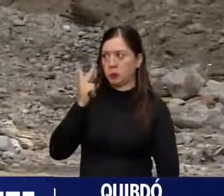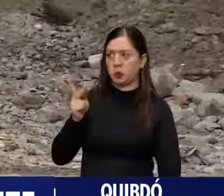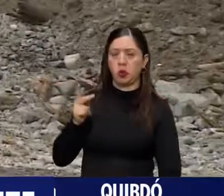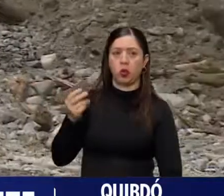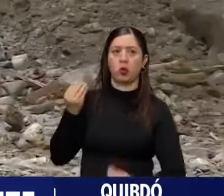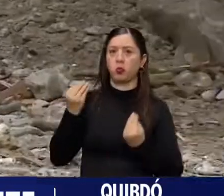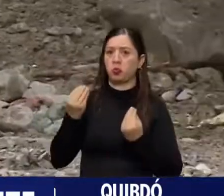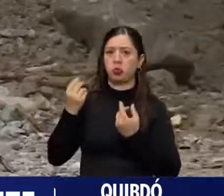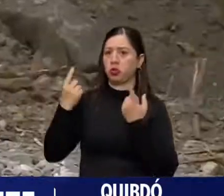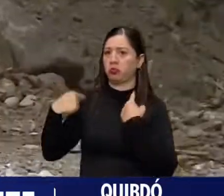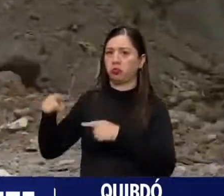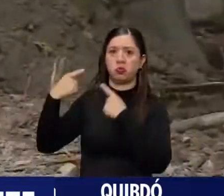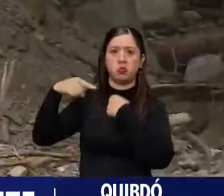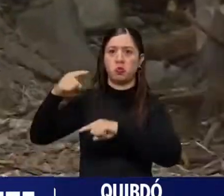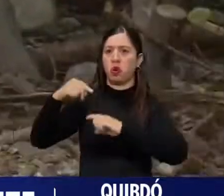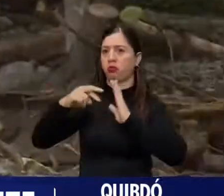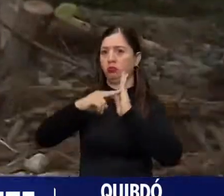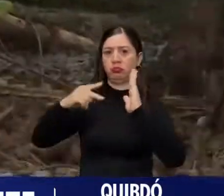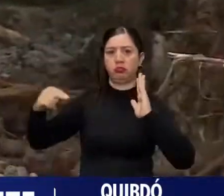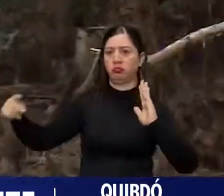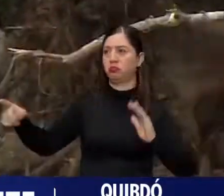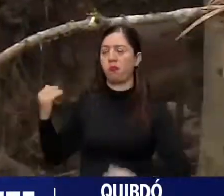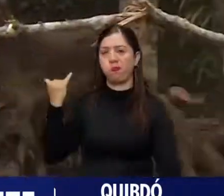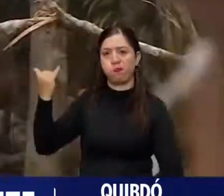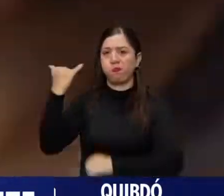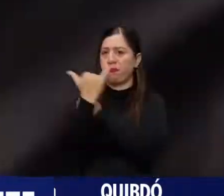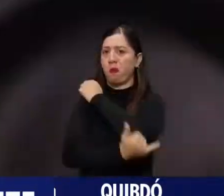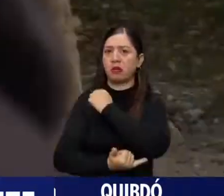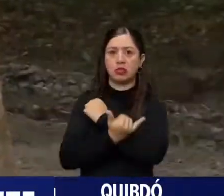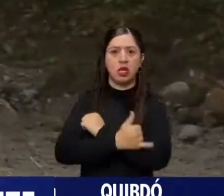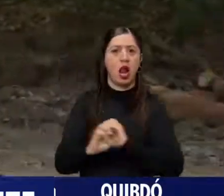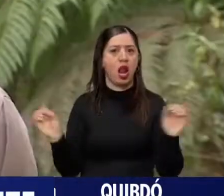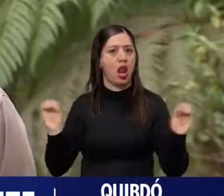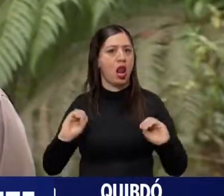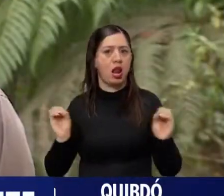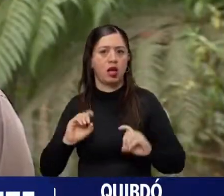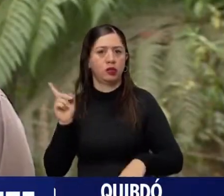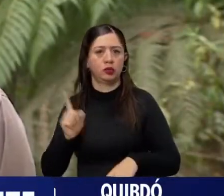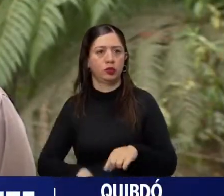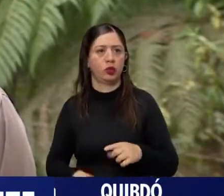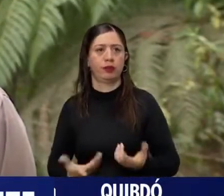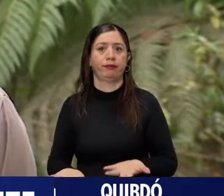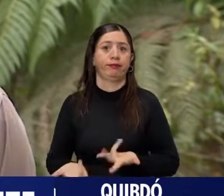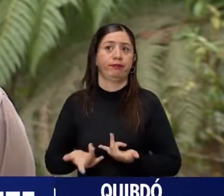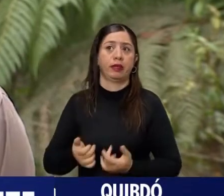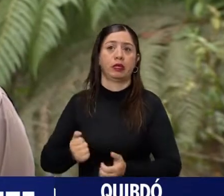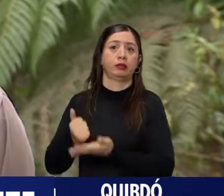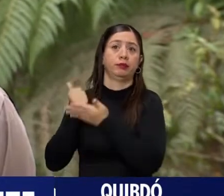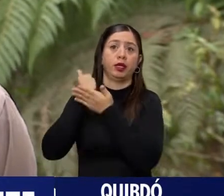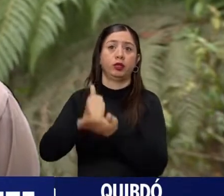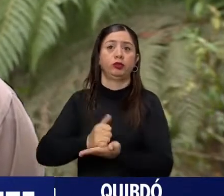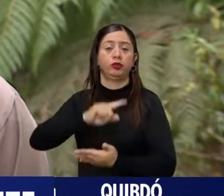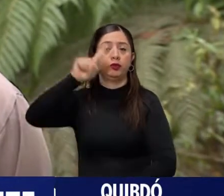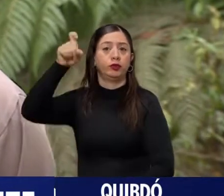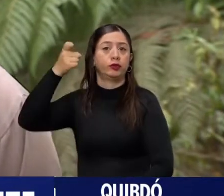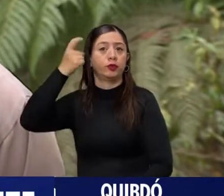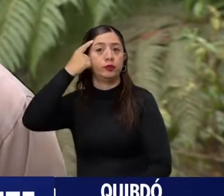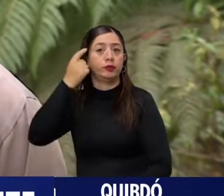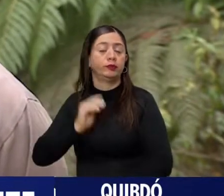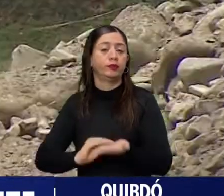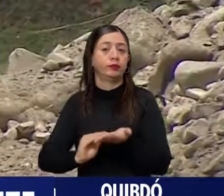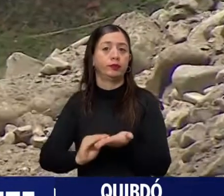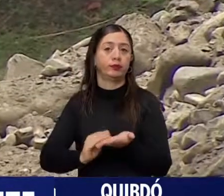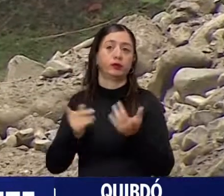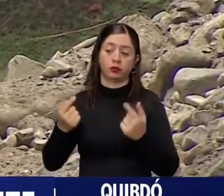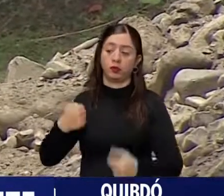gente a los balnearios, que hay más para arriba. Y pues la verdad, están esperando es la ayuda del gobierno, que solucionen algo muy pronto, igual